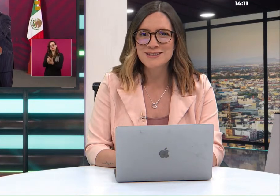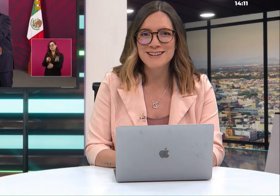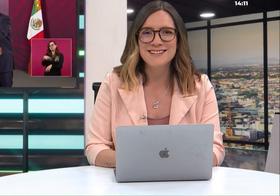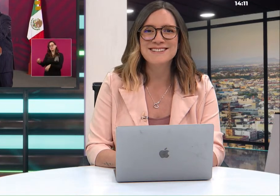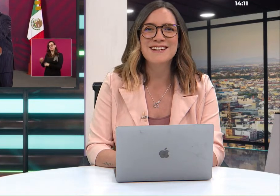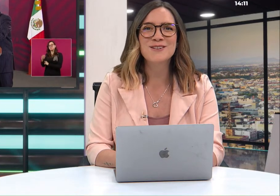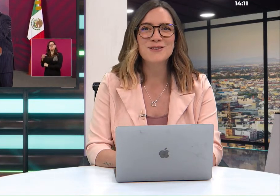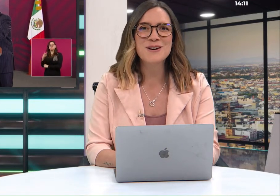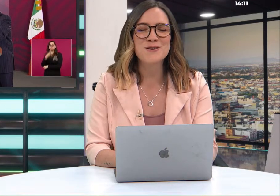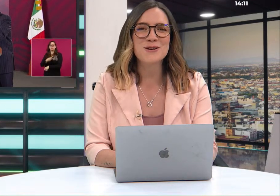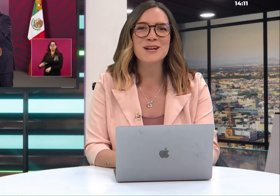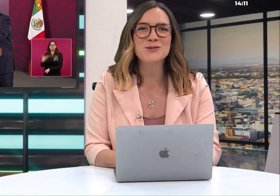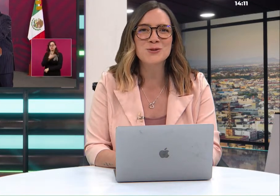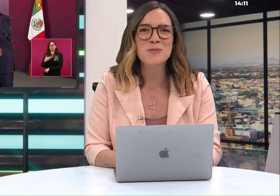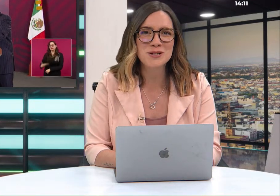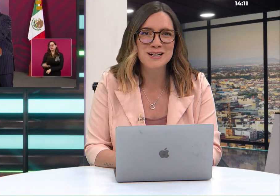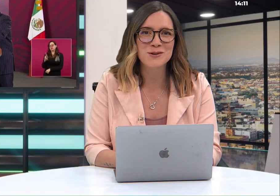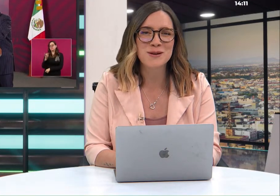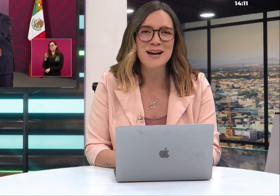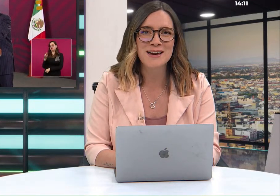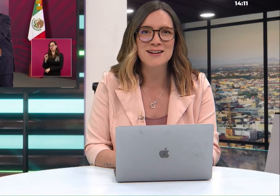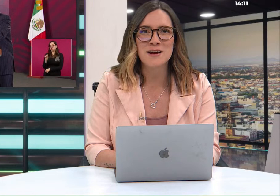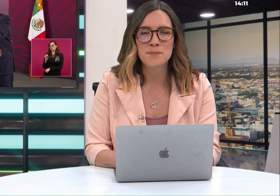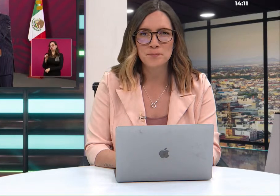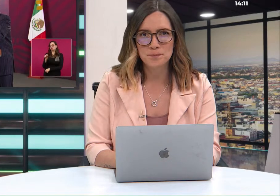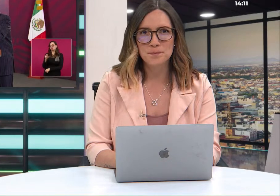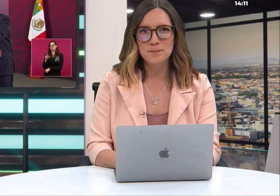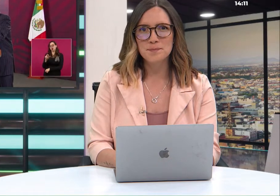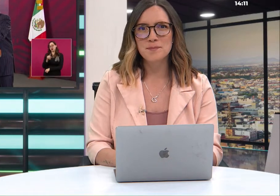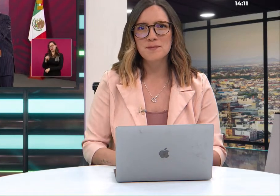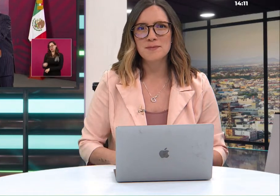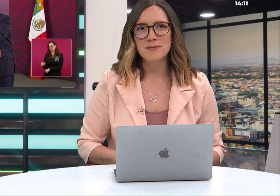mucho más honestas, así lo dijo. Cuéntanos tú y muéstranos, Bianca Aguirre.